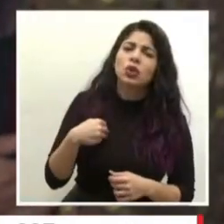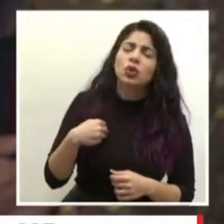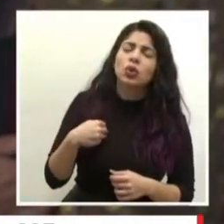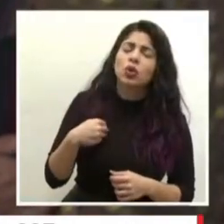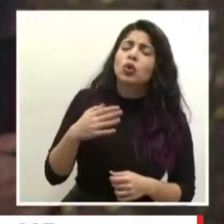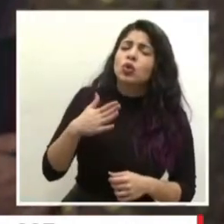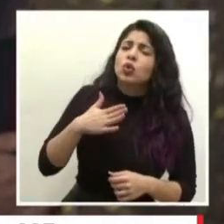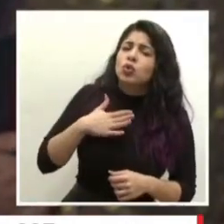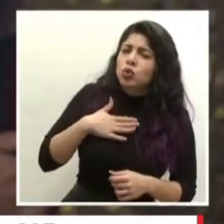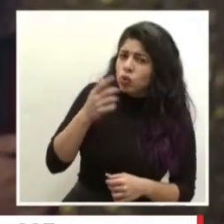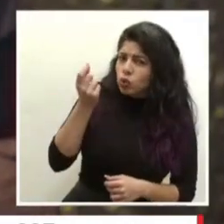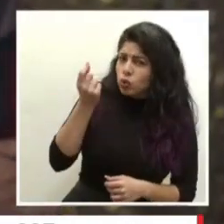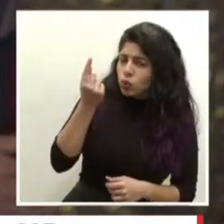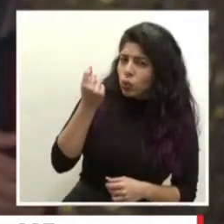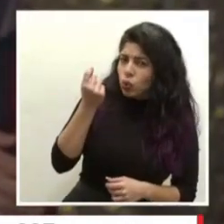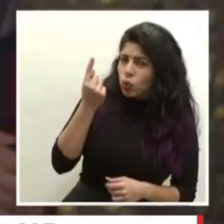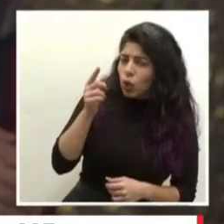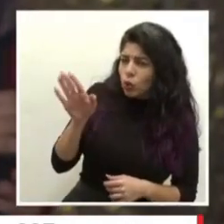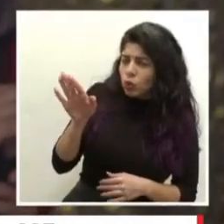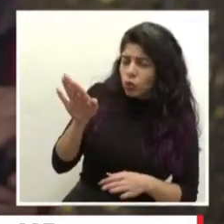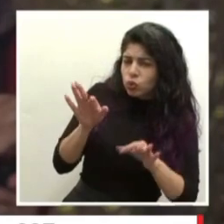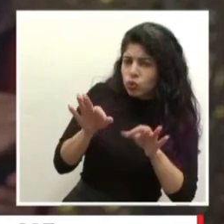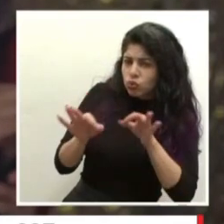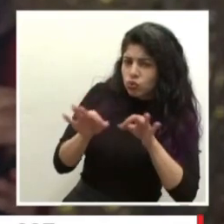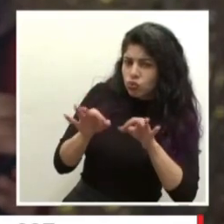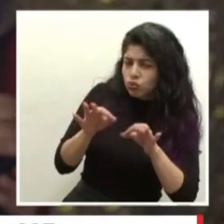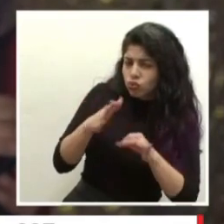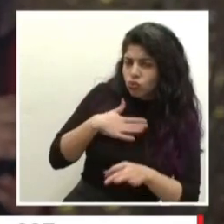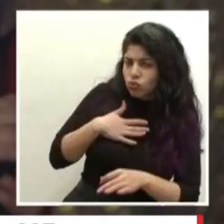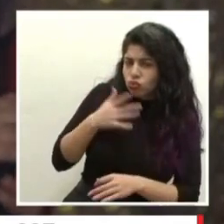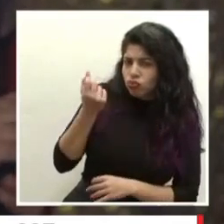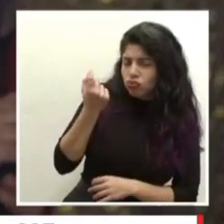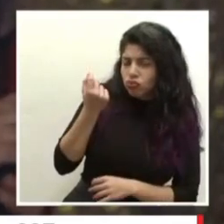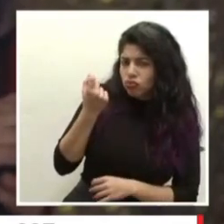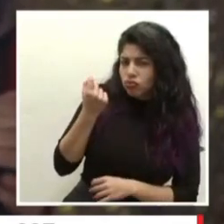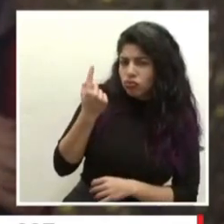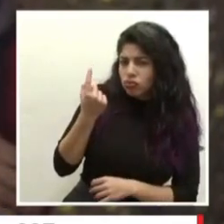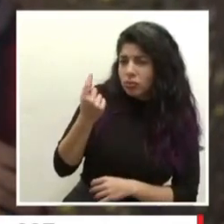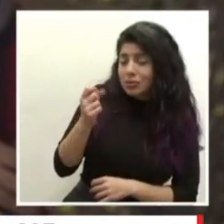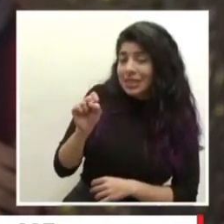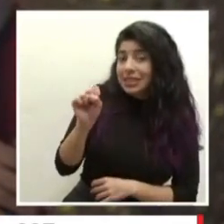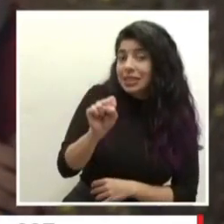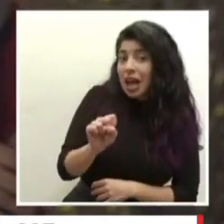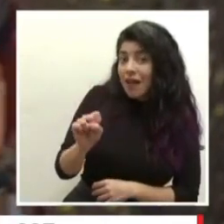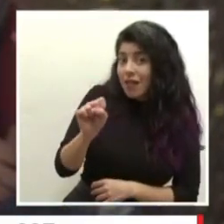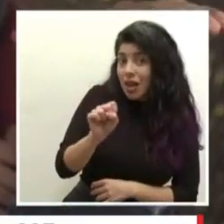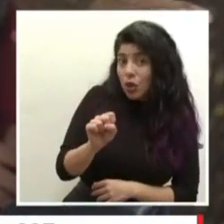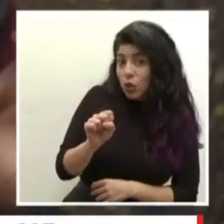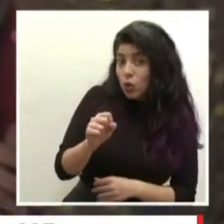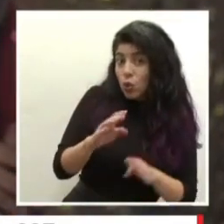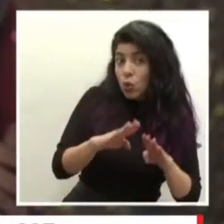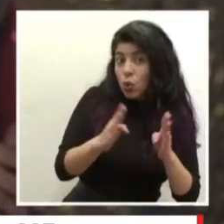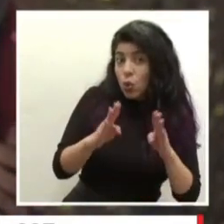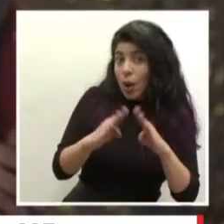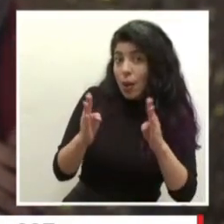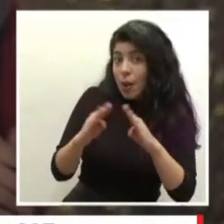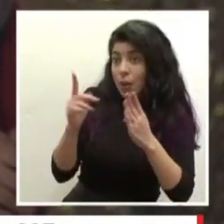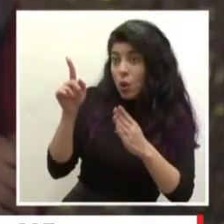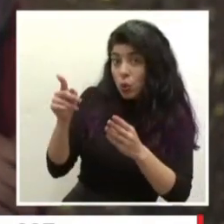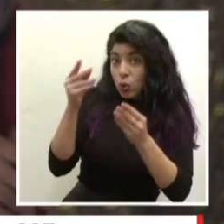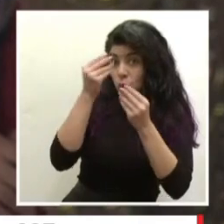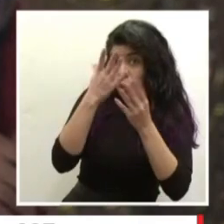yo le entiendo esta argumentación. A partir del sábado, con este nivel de reapertura que usted está